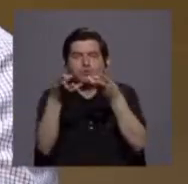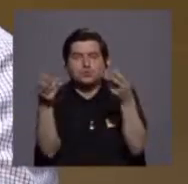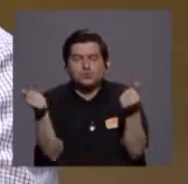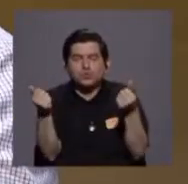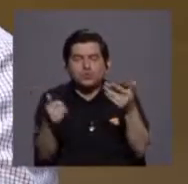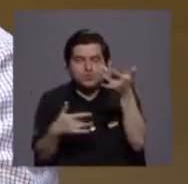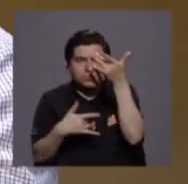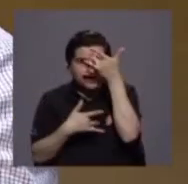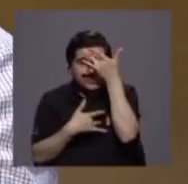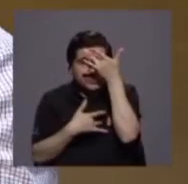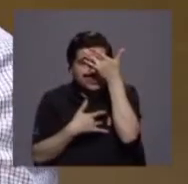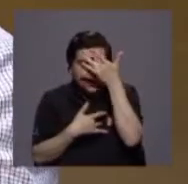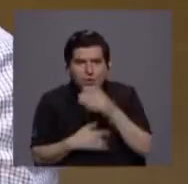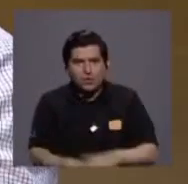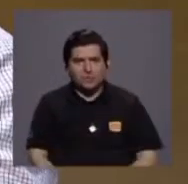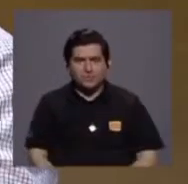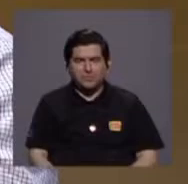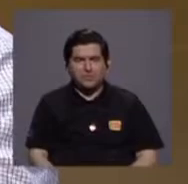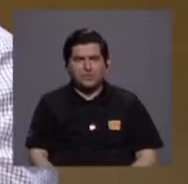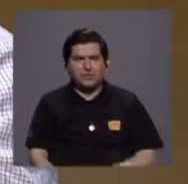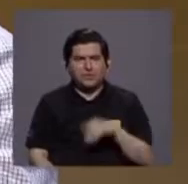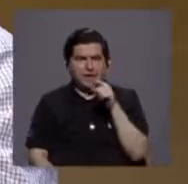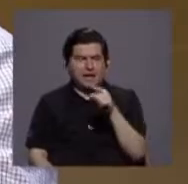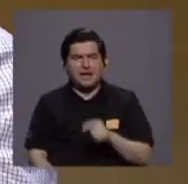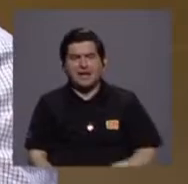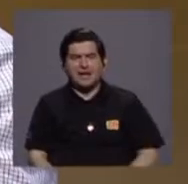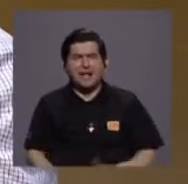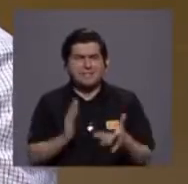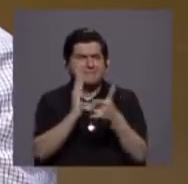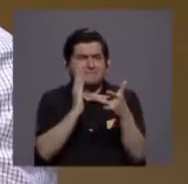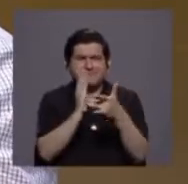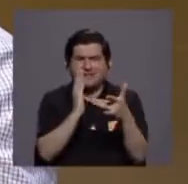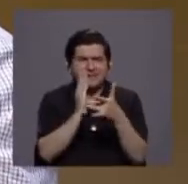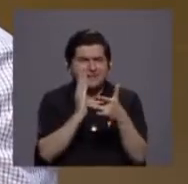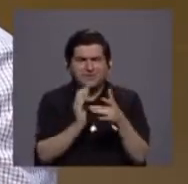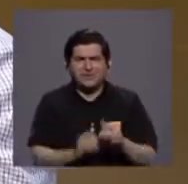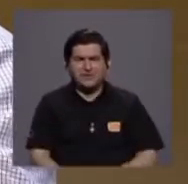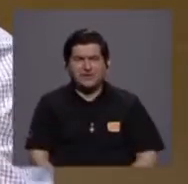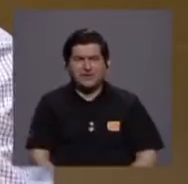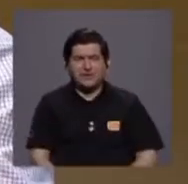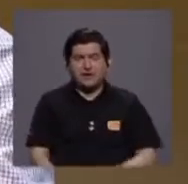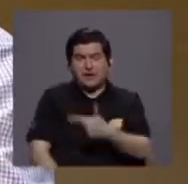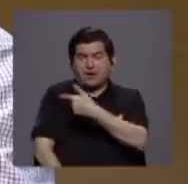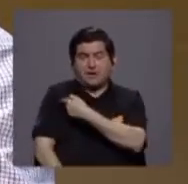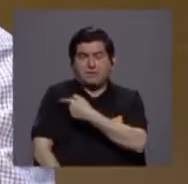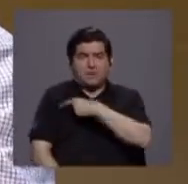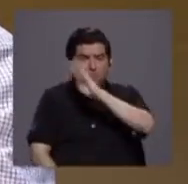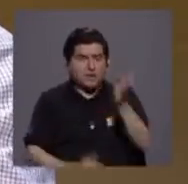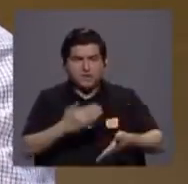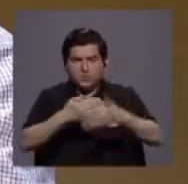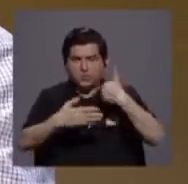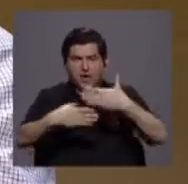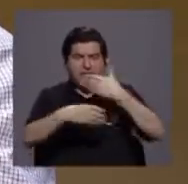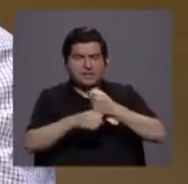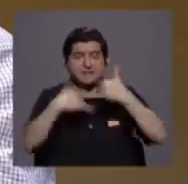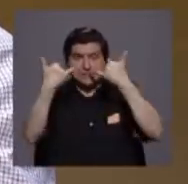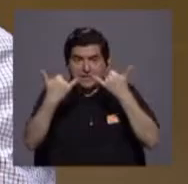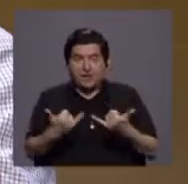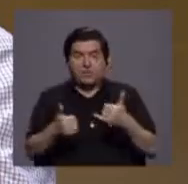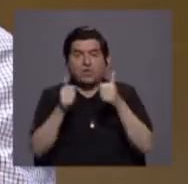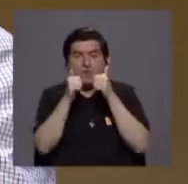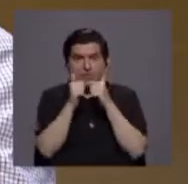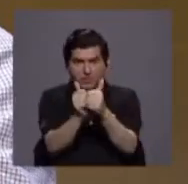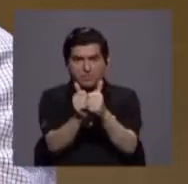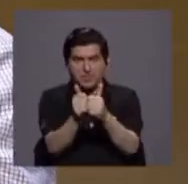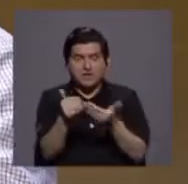esta enfermedad es súper intensivo en tecnología, estamos haciendo vacunas que nunca antes se han hecho, debe ir acompañada